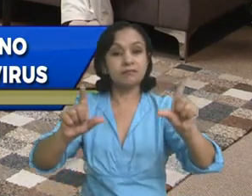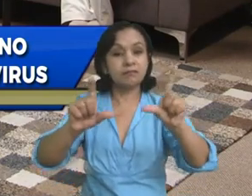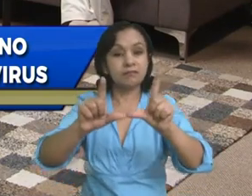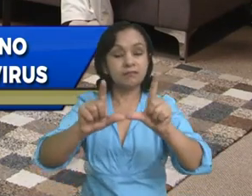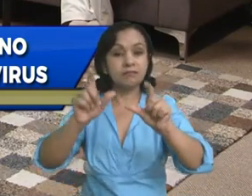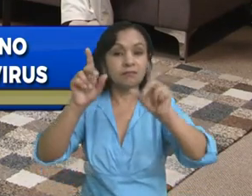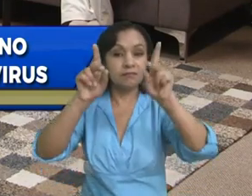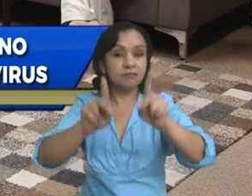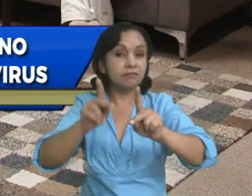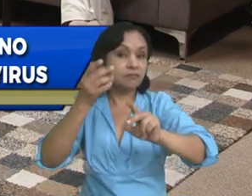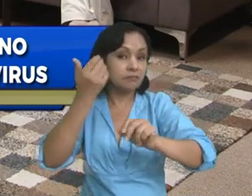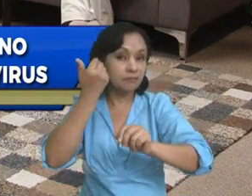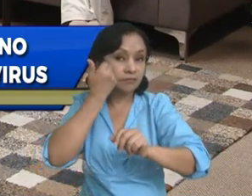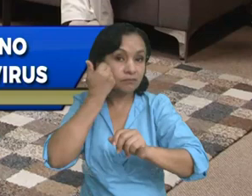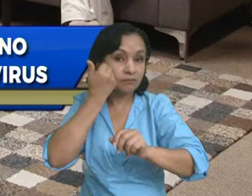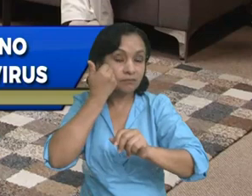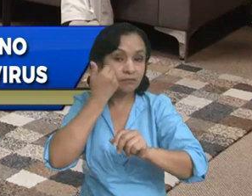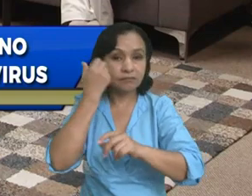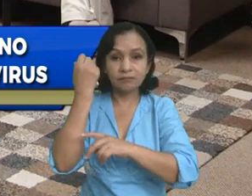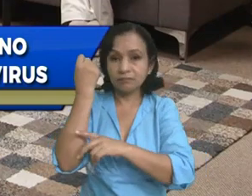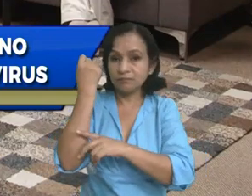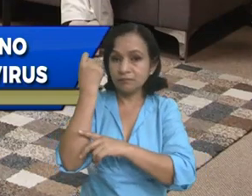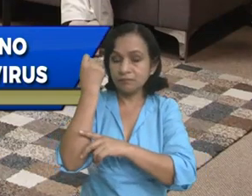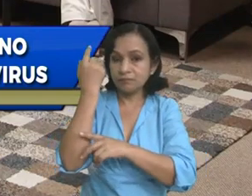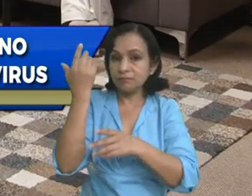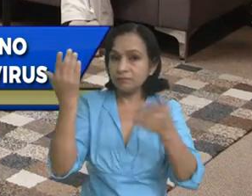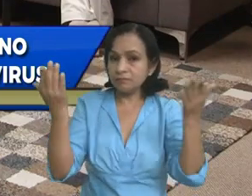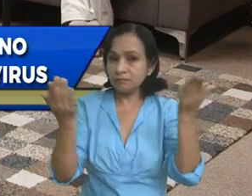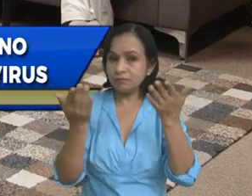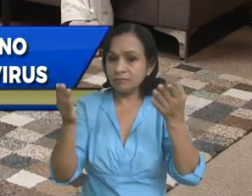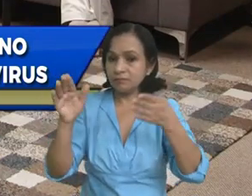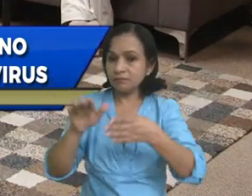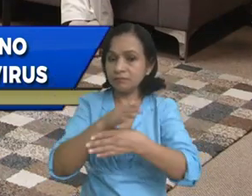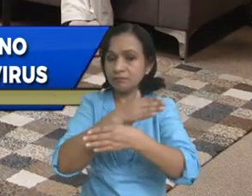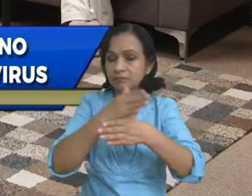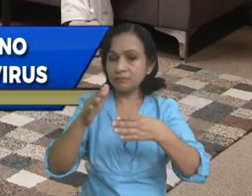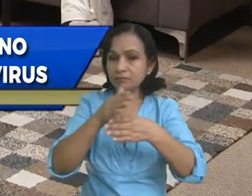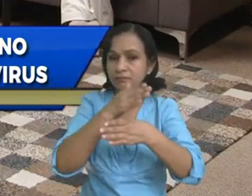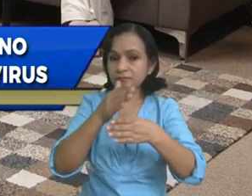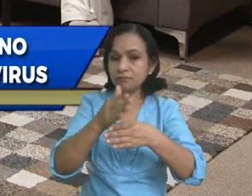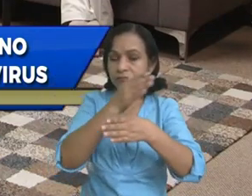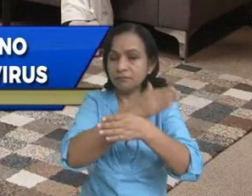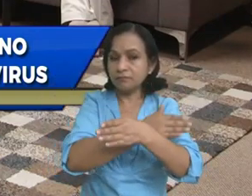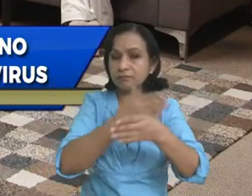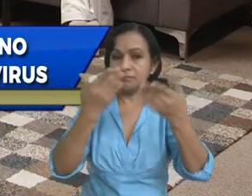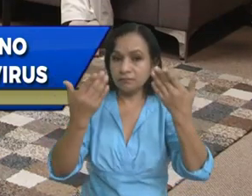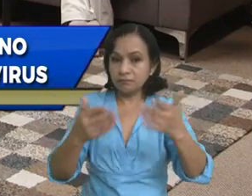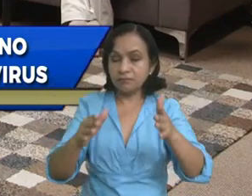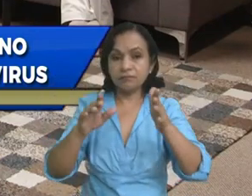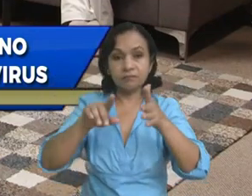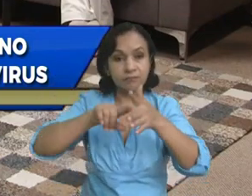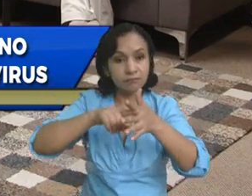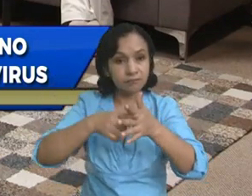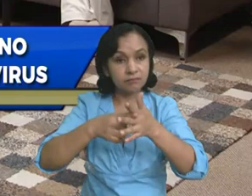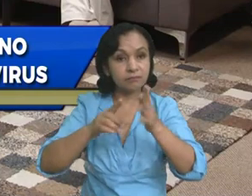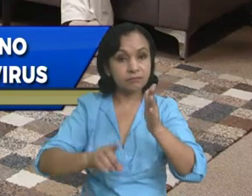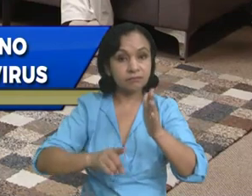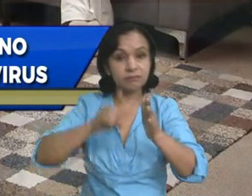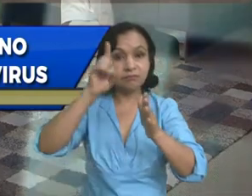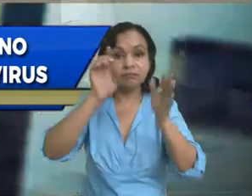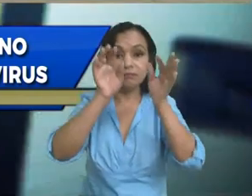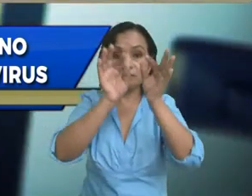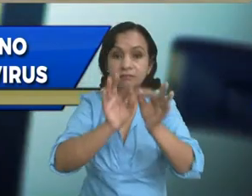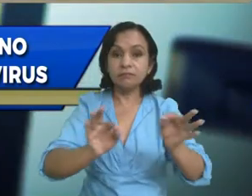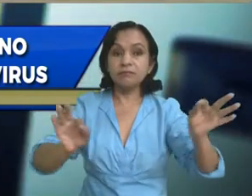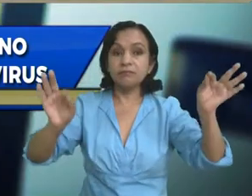los enfermos. Pero entendemos que de repente... Y ustedes ya han avanzado en un punto bastante, bastante